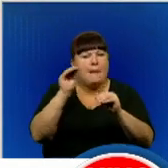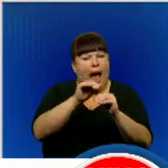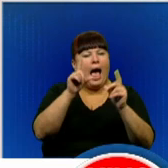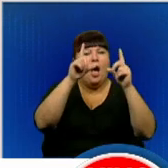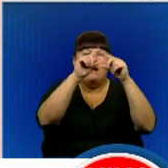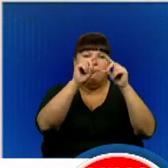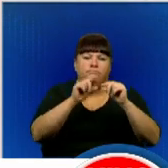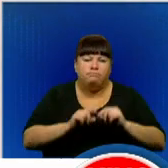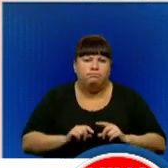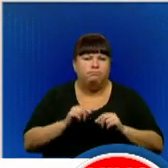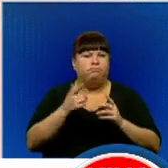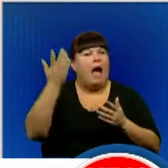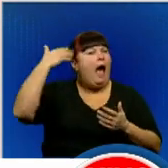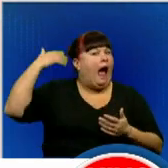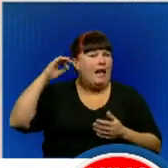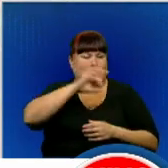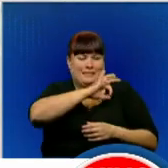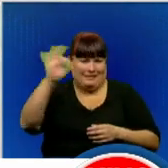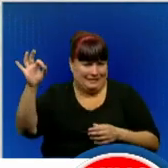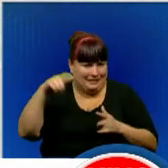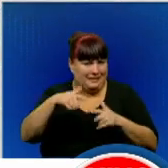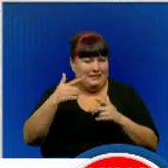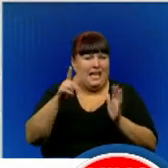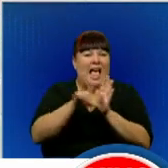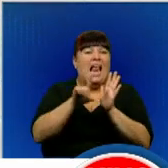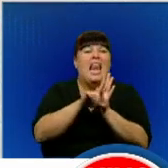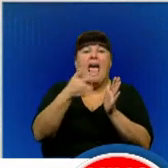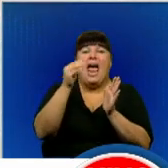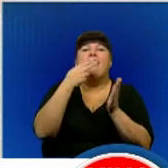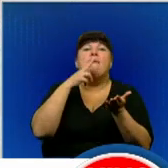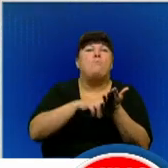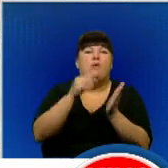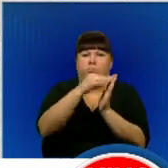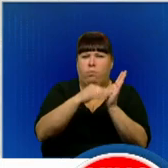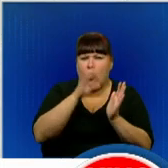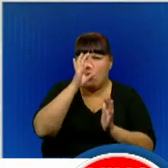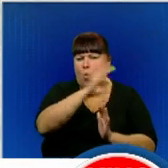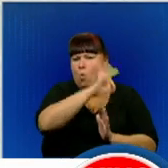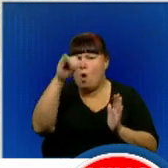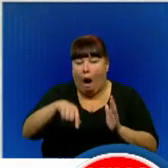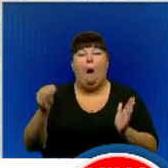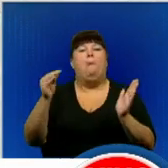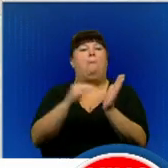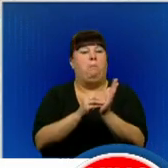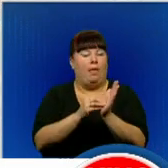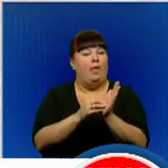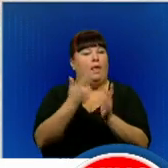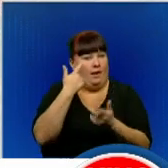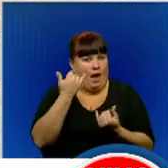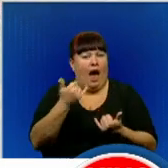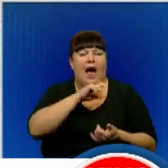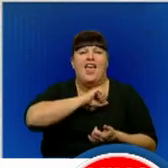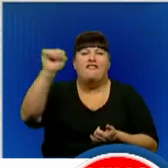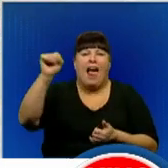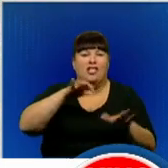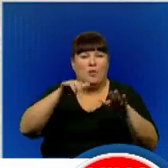cláusulas ausentes en gran parte de nuestra legislación tributaria teniendo en cuenta los niveles de inflación